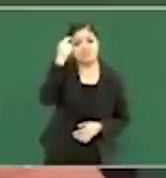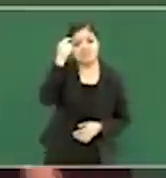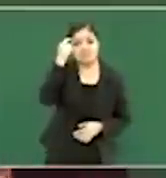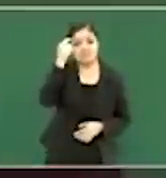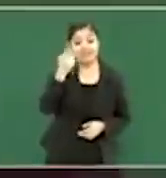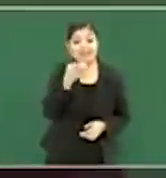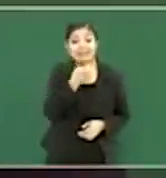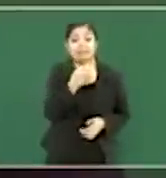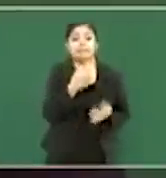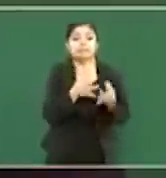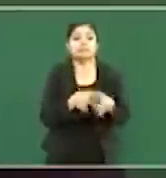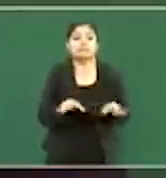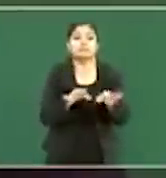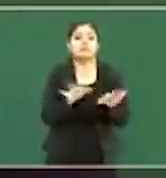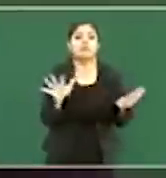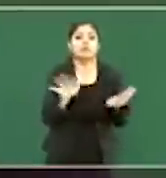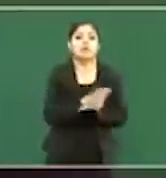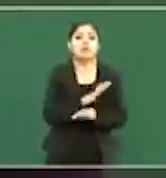cambio.